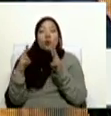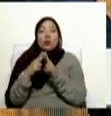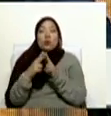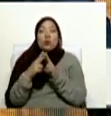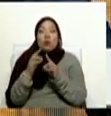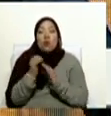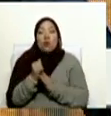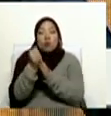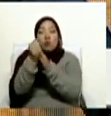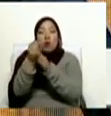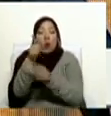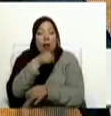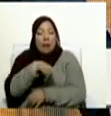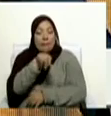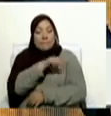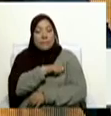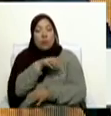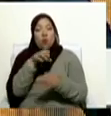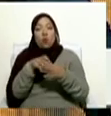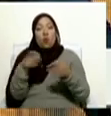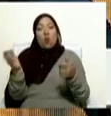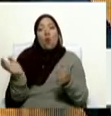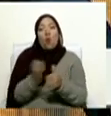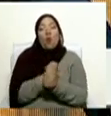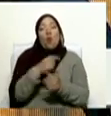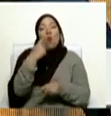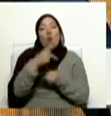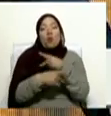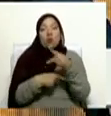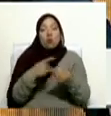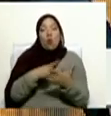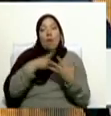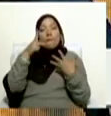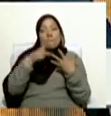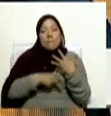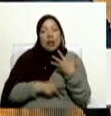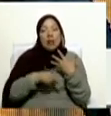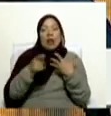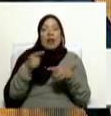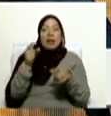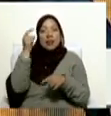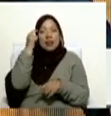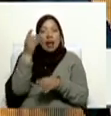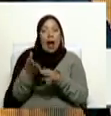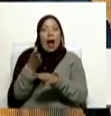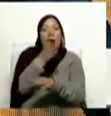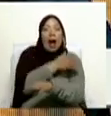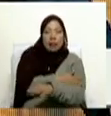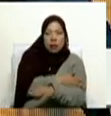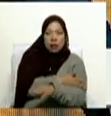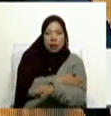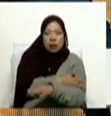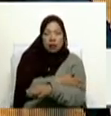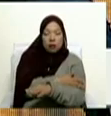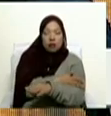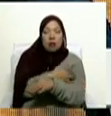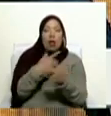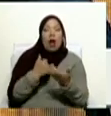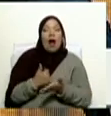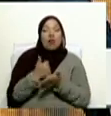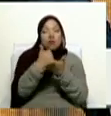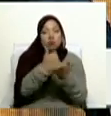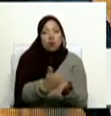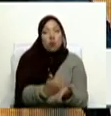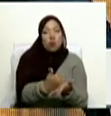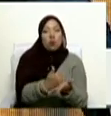vigilado por los realistas el asalto fue producto de un plan meditado días antes y ejecutado en colaboración con